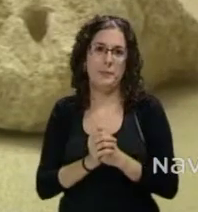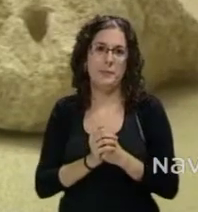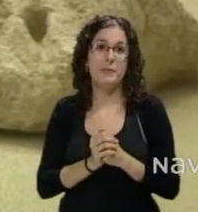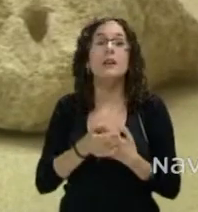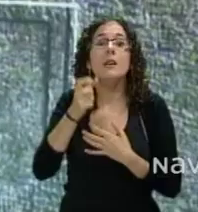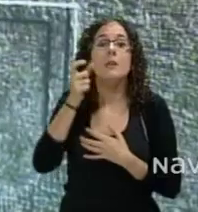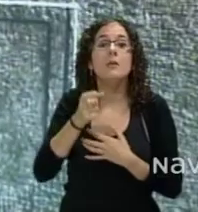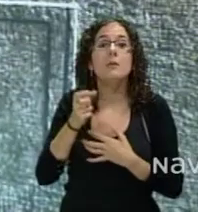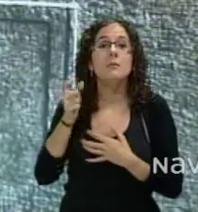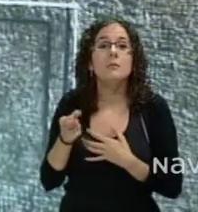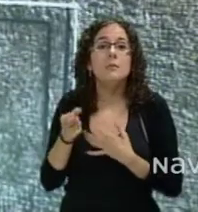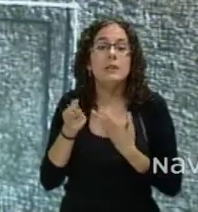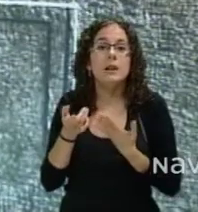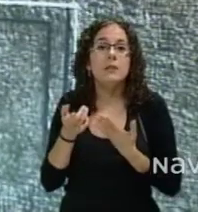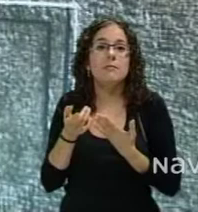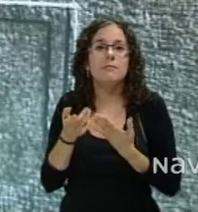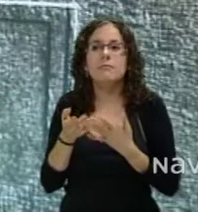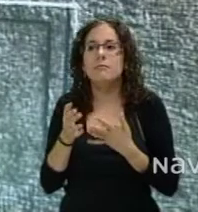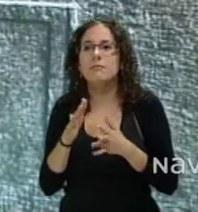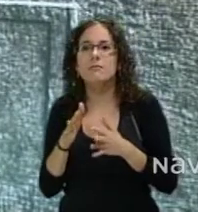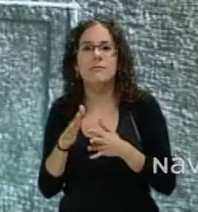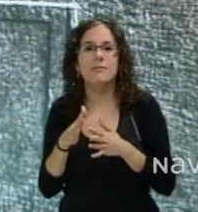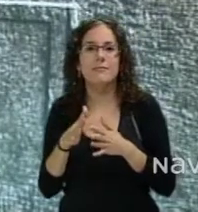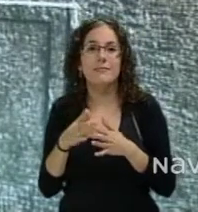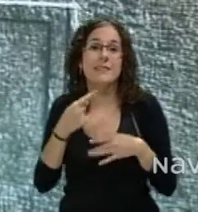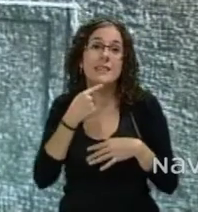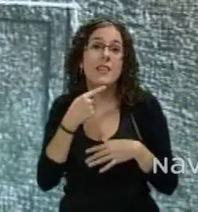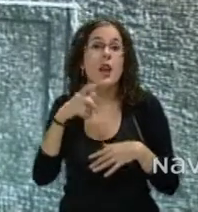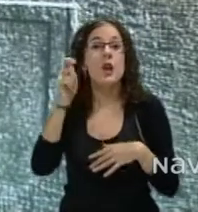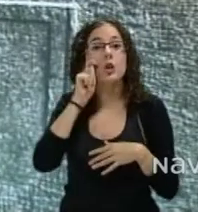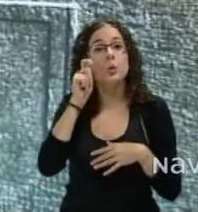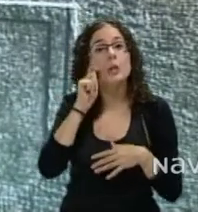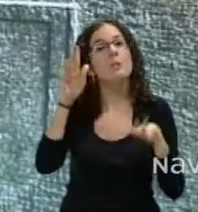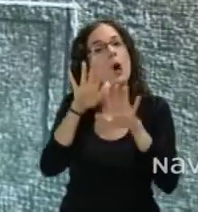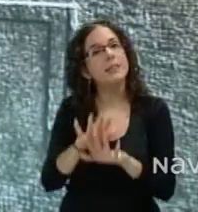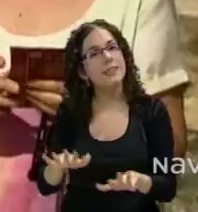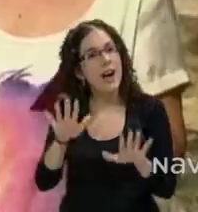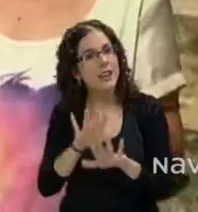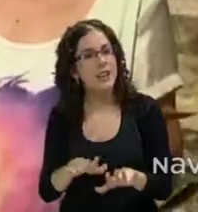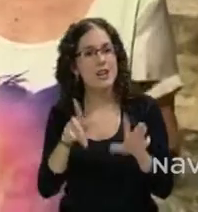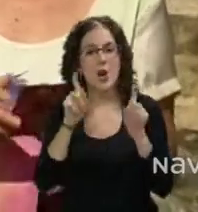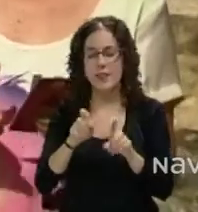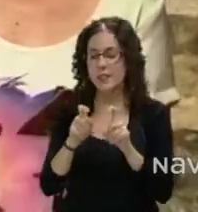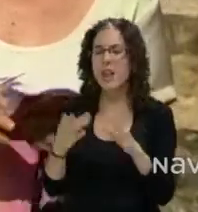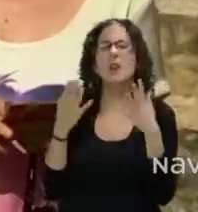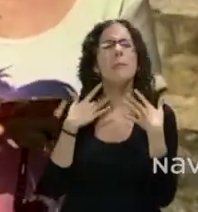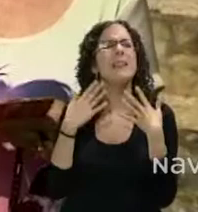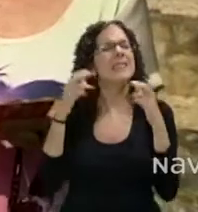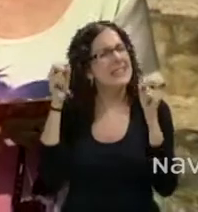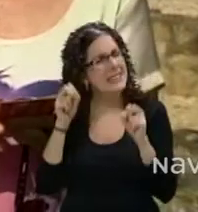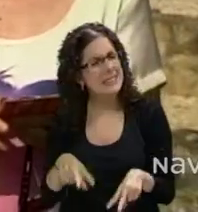ligada a ese movimiento de turismo slow, de tranquilo, descansa, sin prisas,